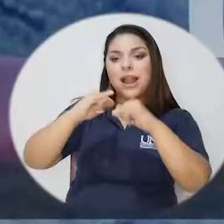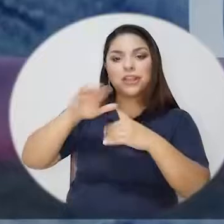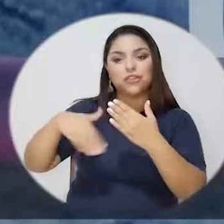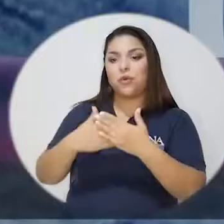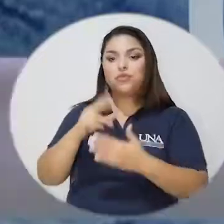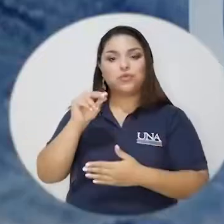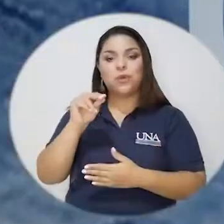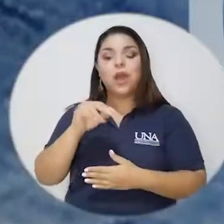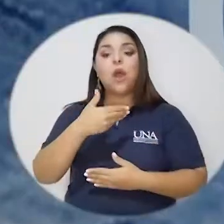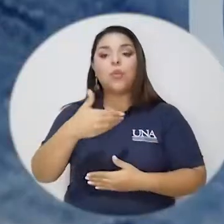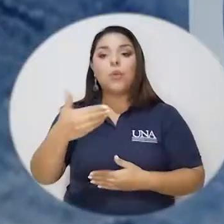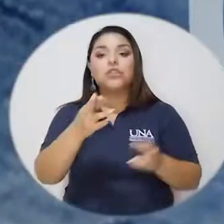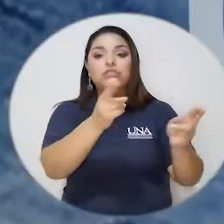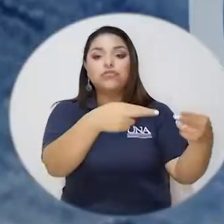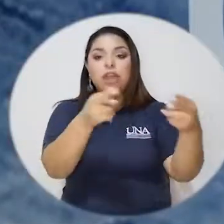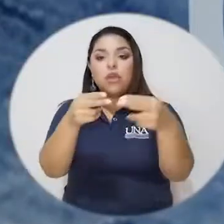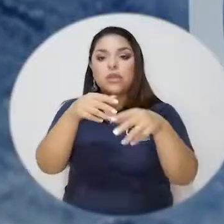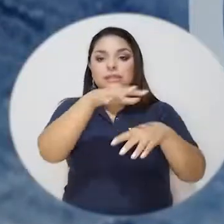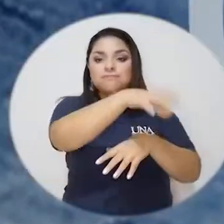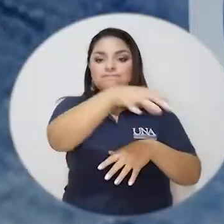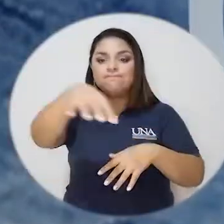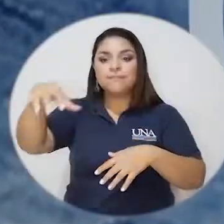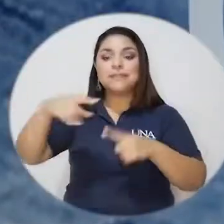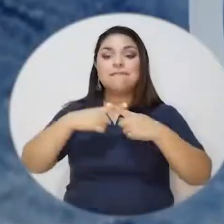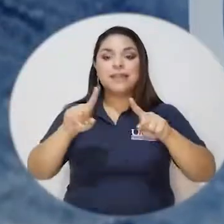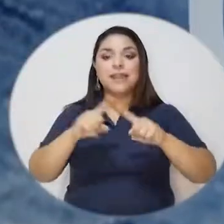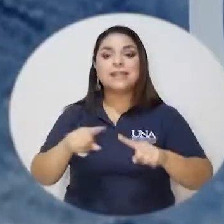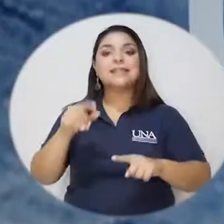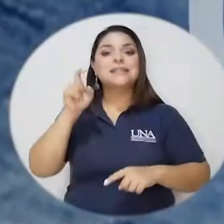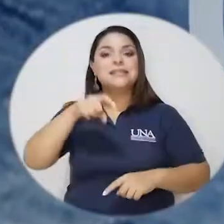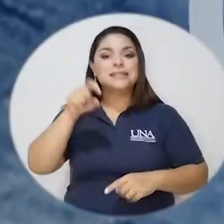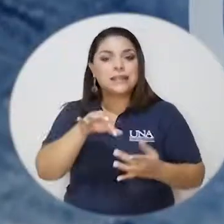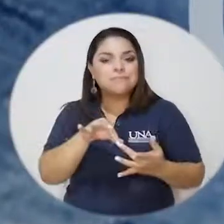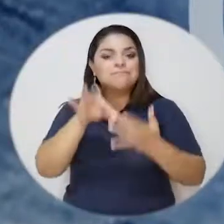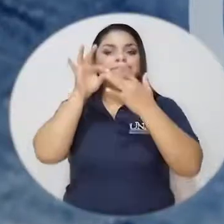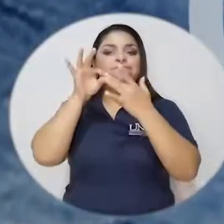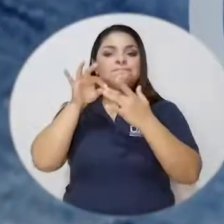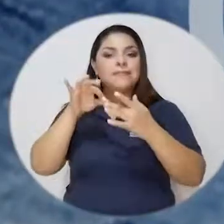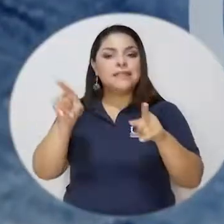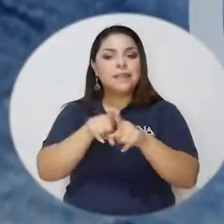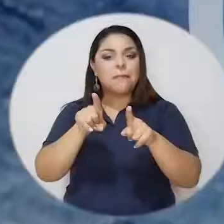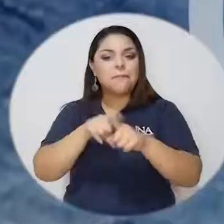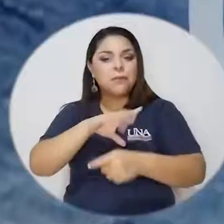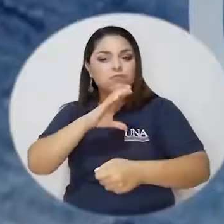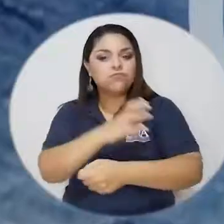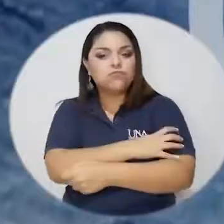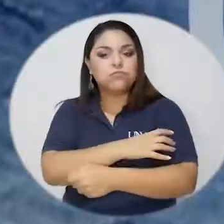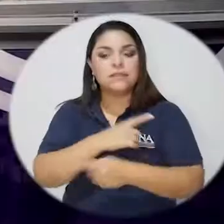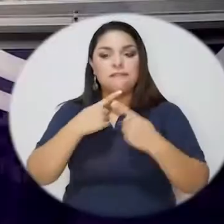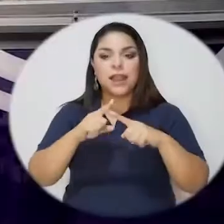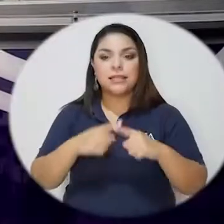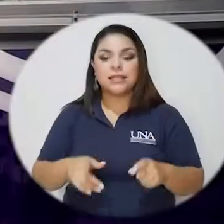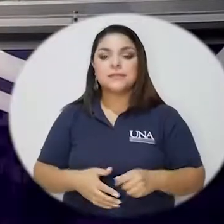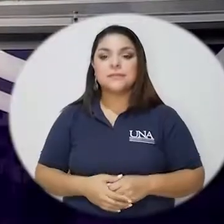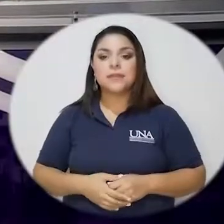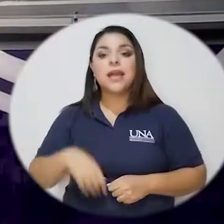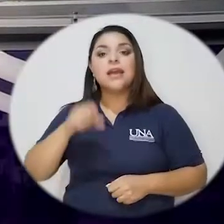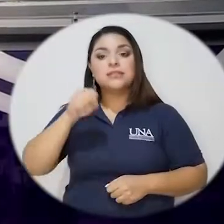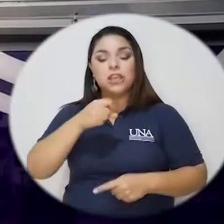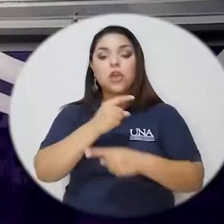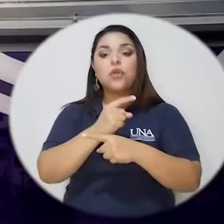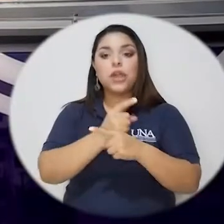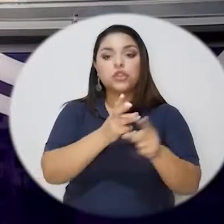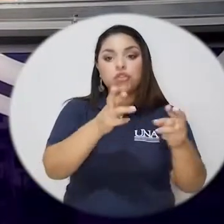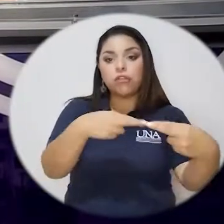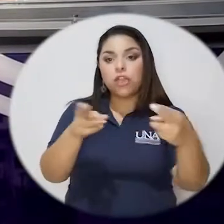para todos, ¿verdad?, cuando sabemos que las regiones tienen necesidades particulares y potencialidades también. Sí, regionalización y